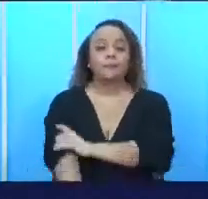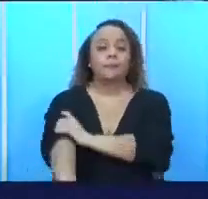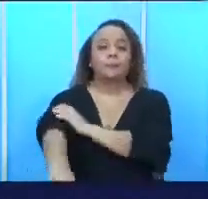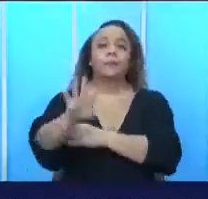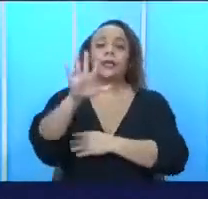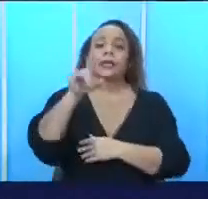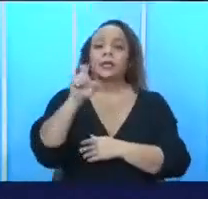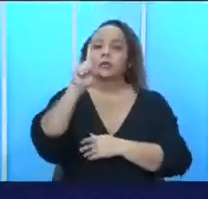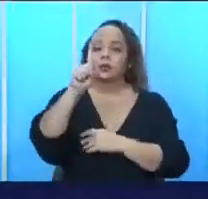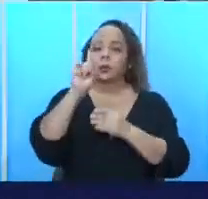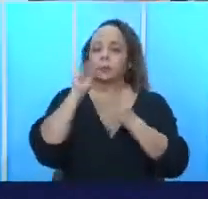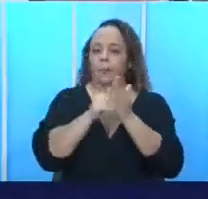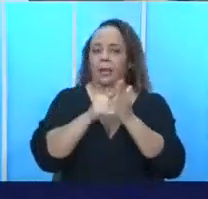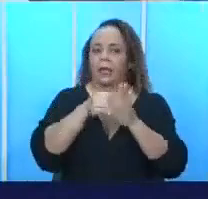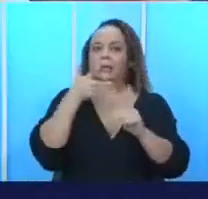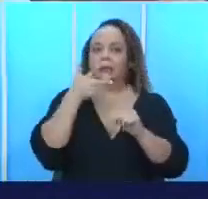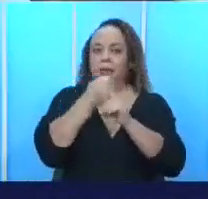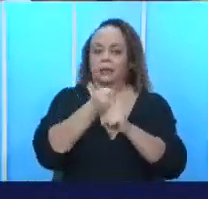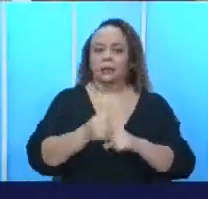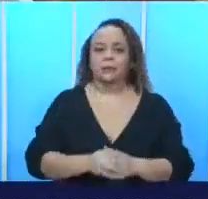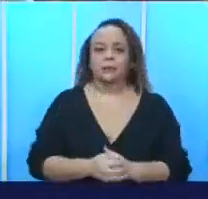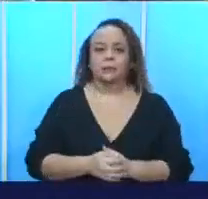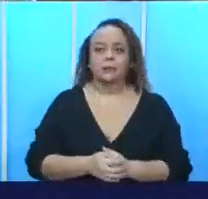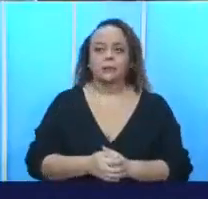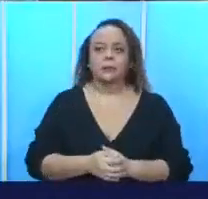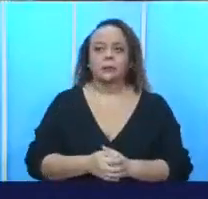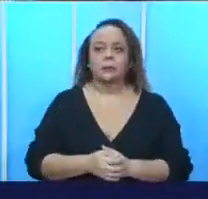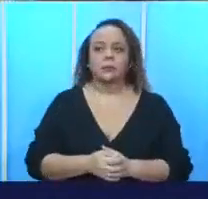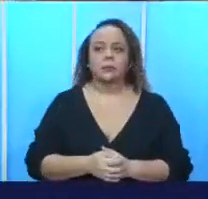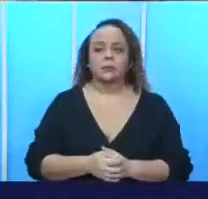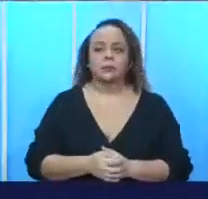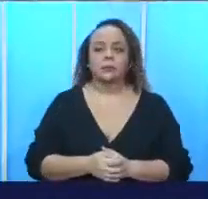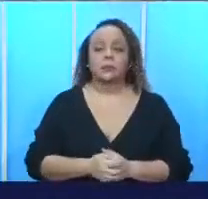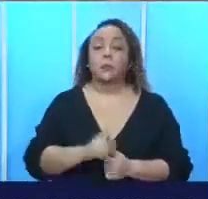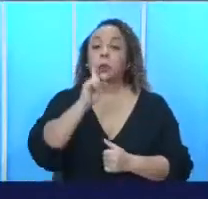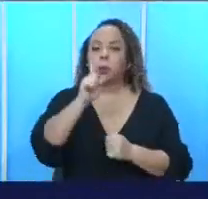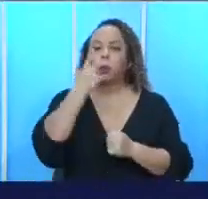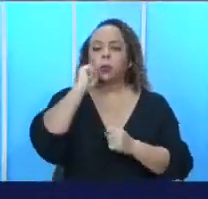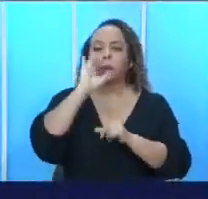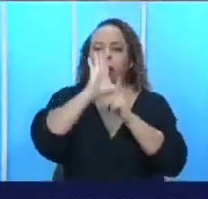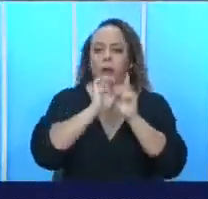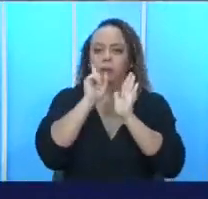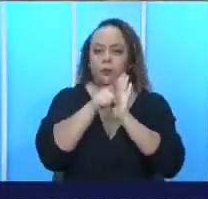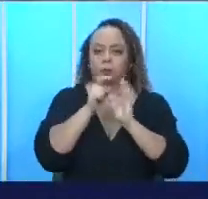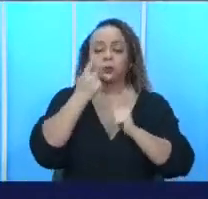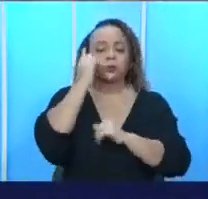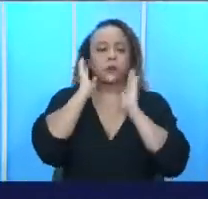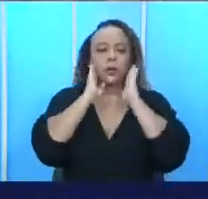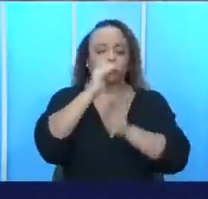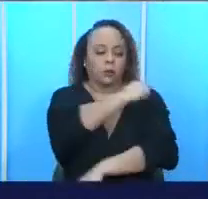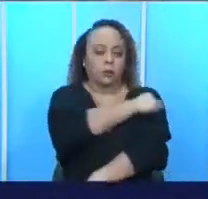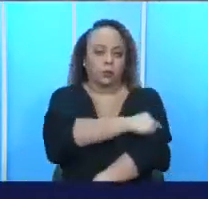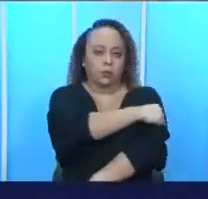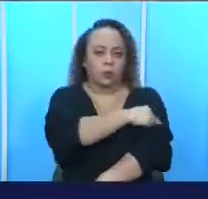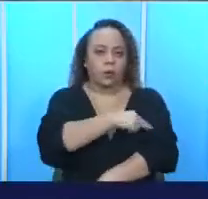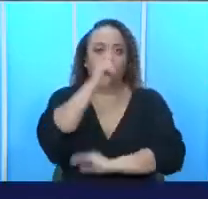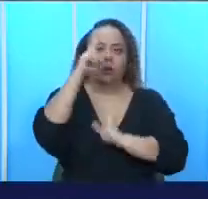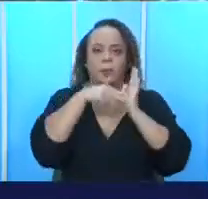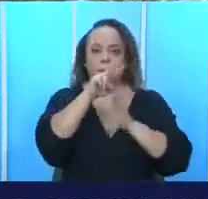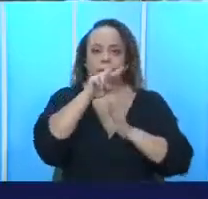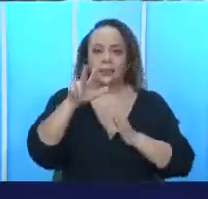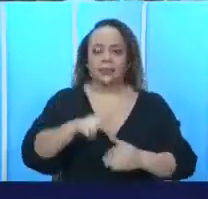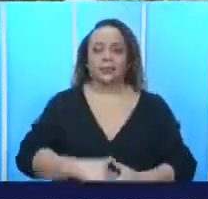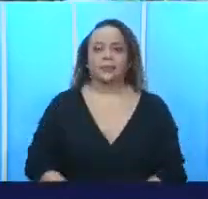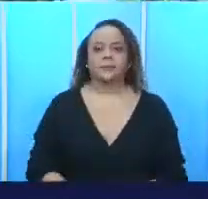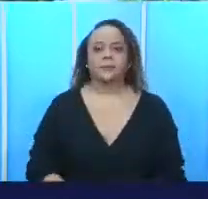501.000 incidentes, o lo que es lo mismo, prácticamente uno por minuto. Es lo que atendió la Cruz Roja costarricense durante el